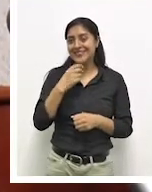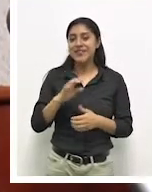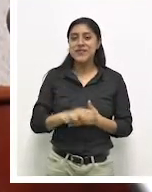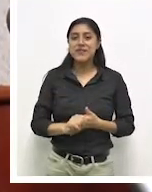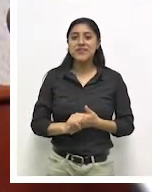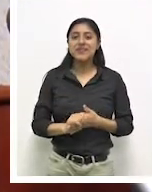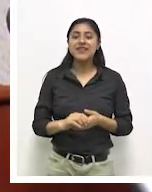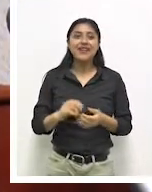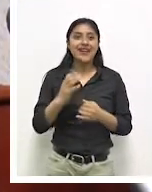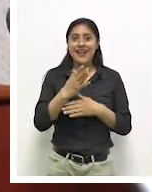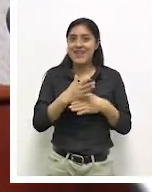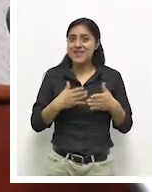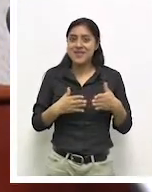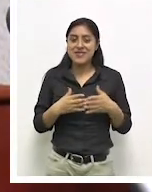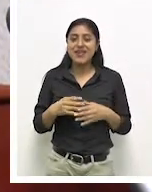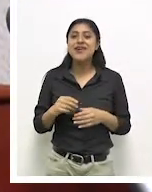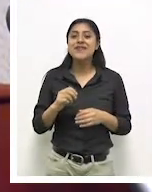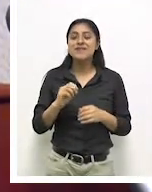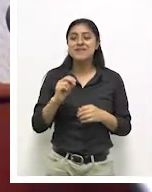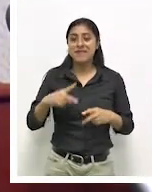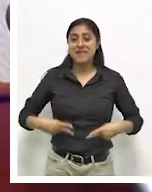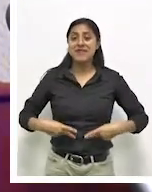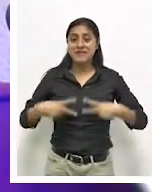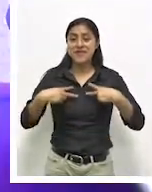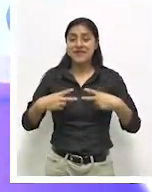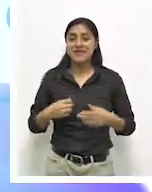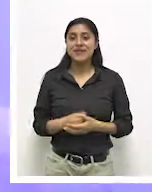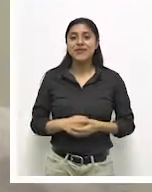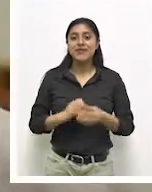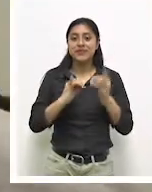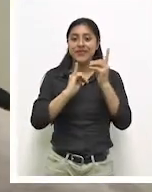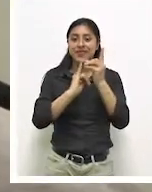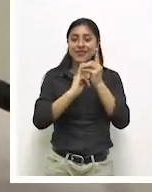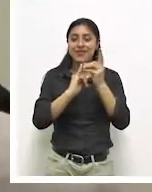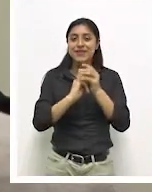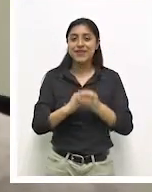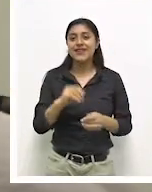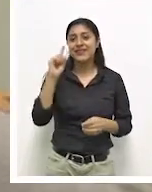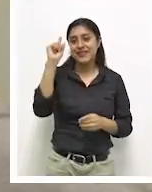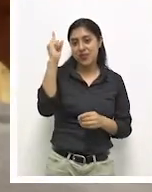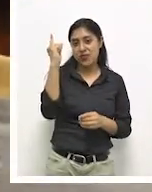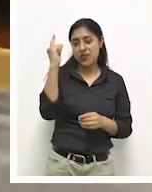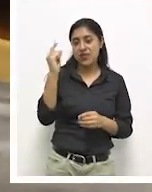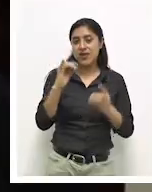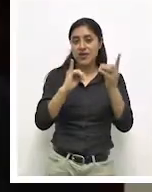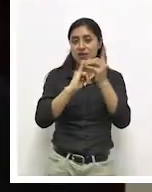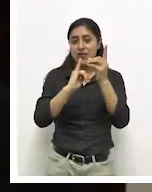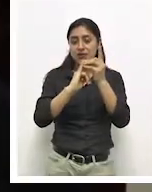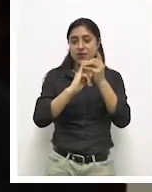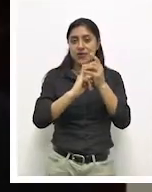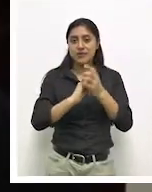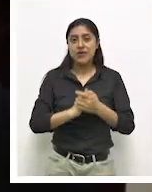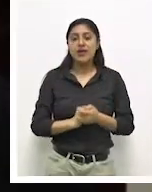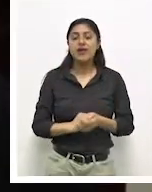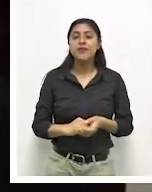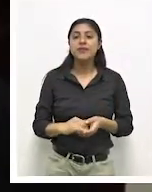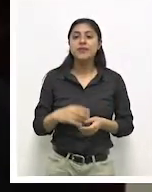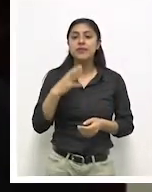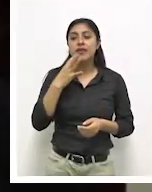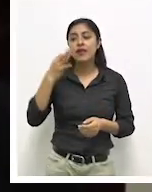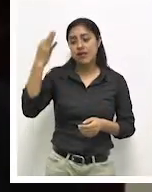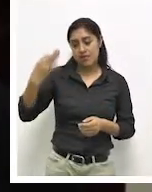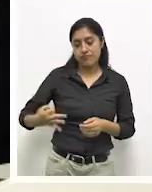existo. A la mitad, pero sí existo. El DPI es el único documento legal en Guatemala que da